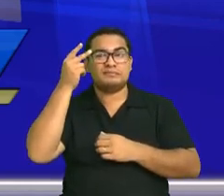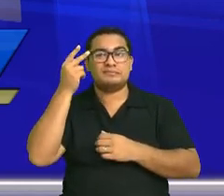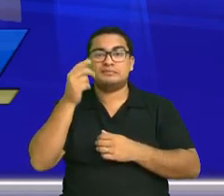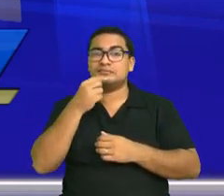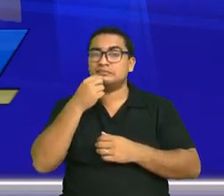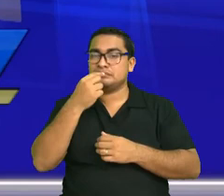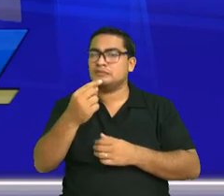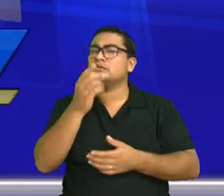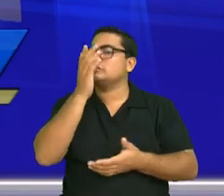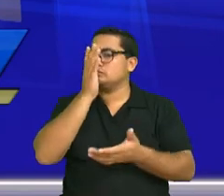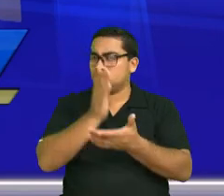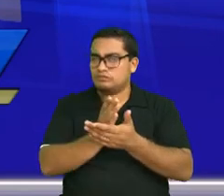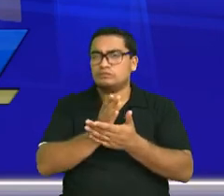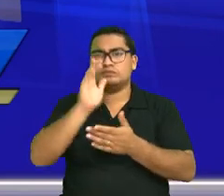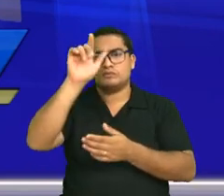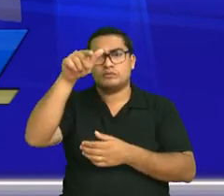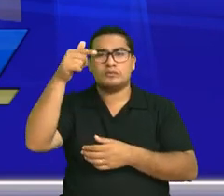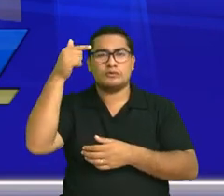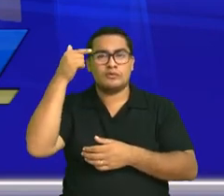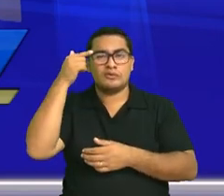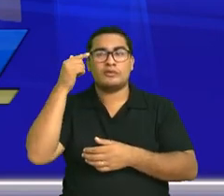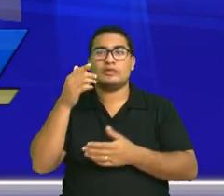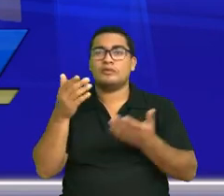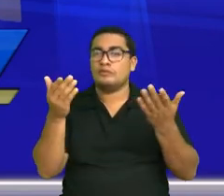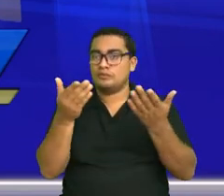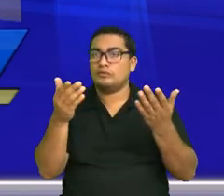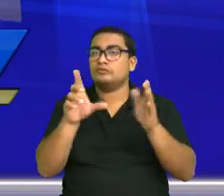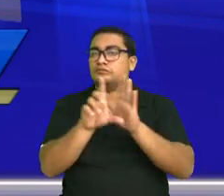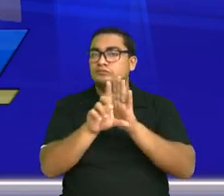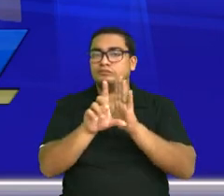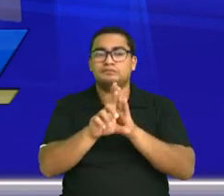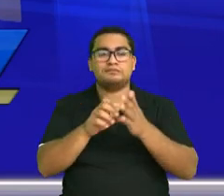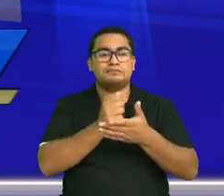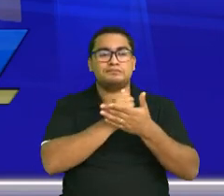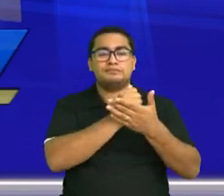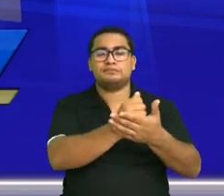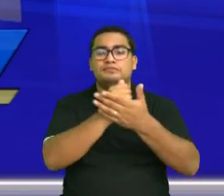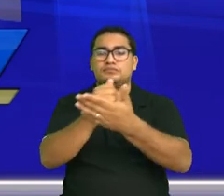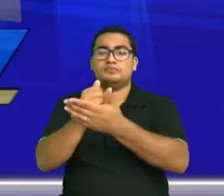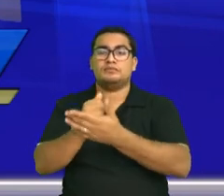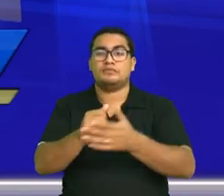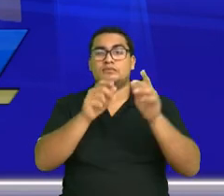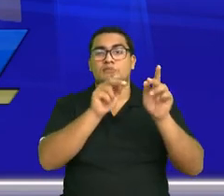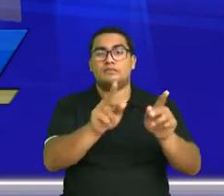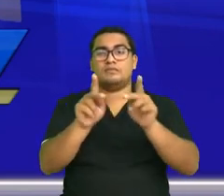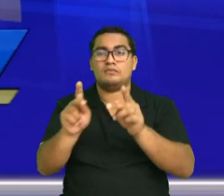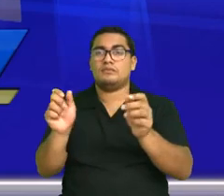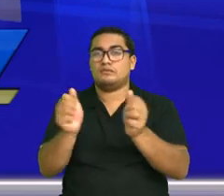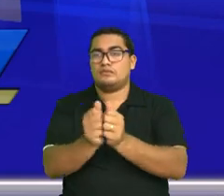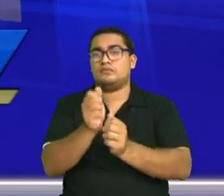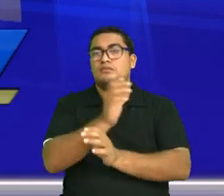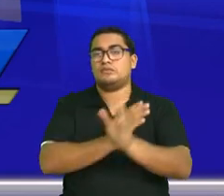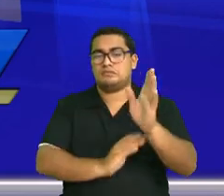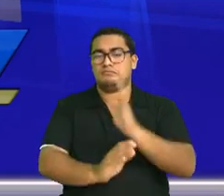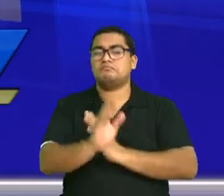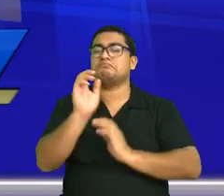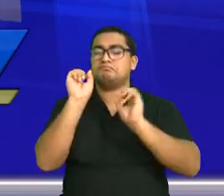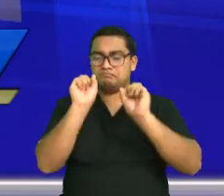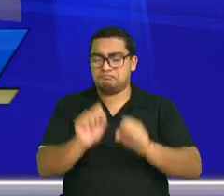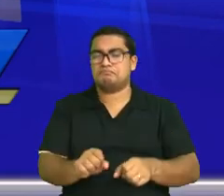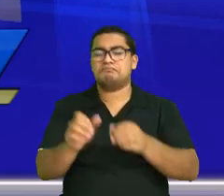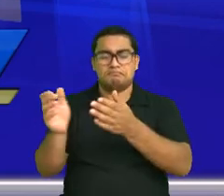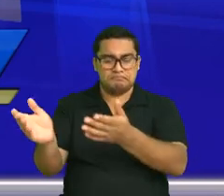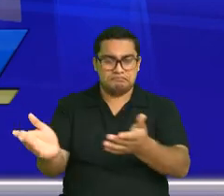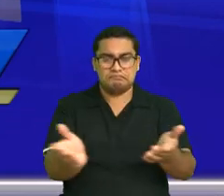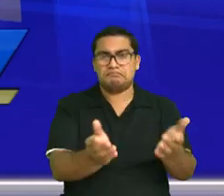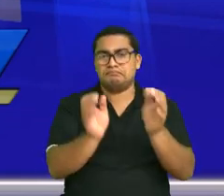que define el Estado, ¿verdad? Pues son claro, políticas de Estado que se definen para que las personas pues tengan acceso. Creo que